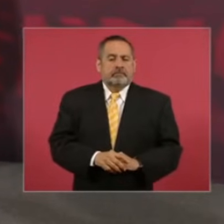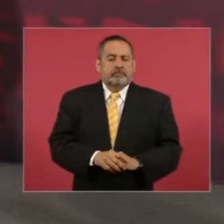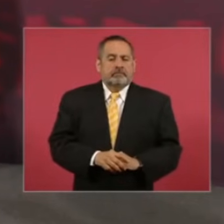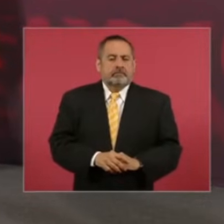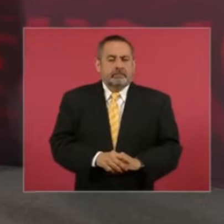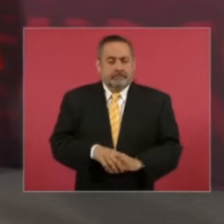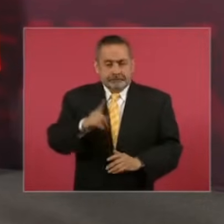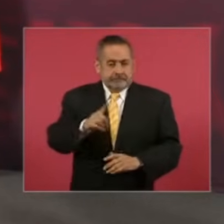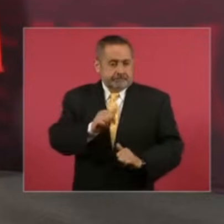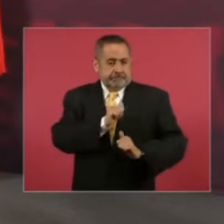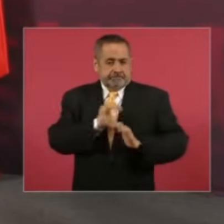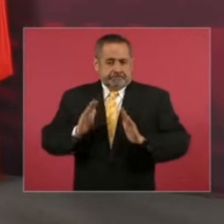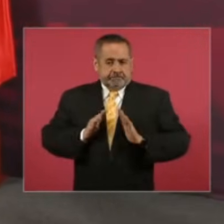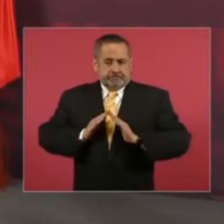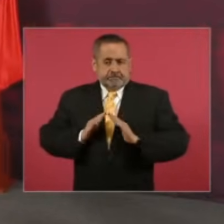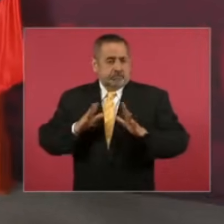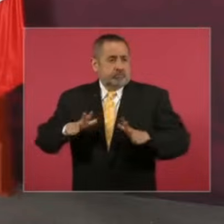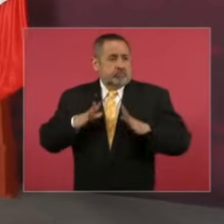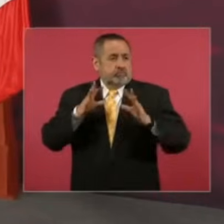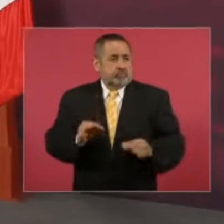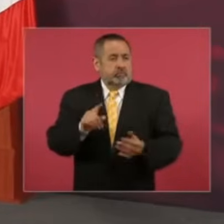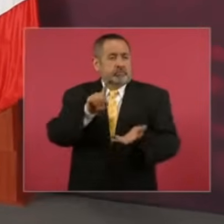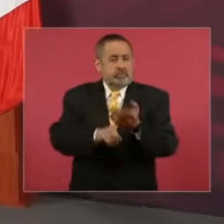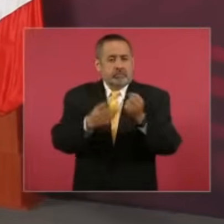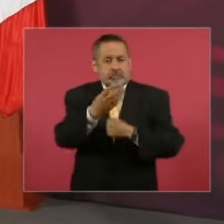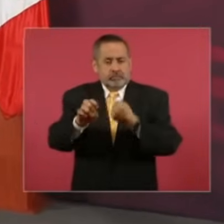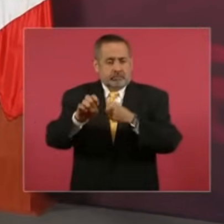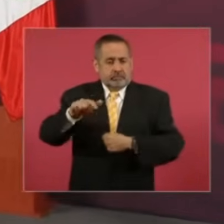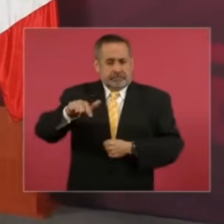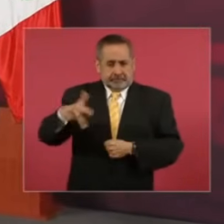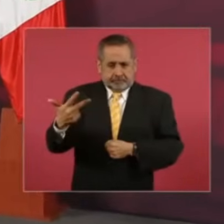El ejército surge en 1913, el ejército